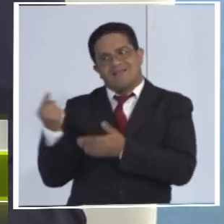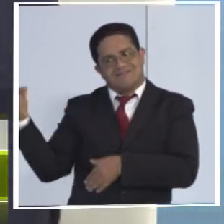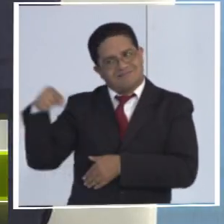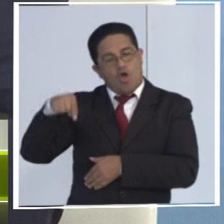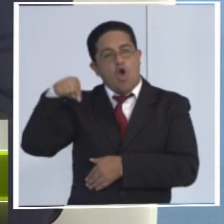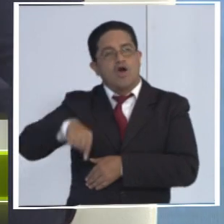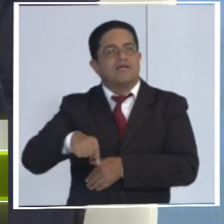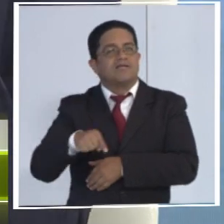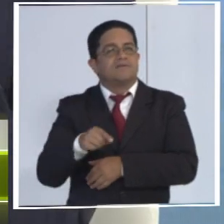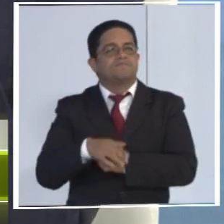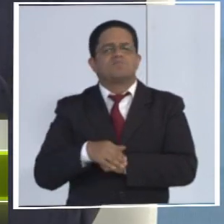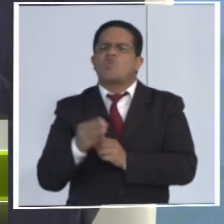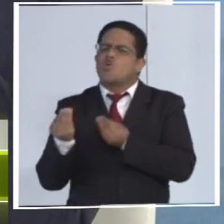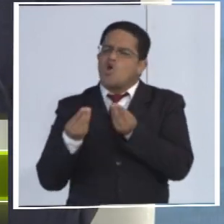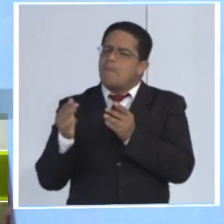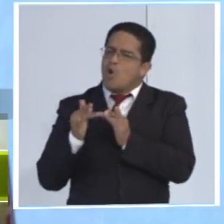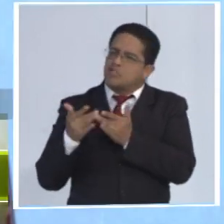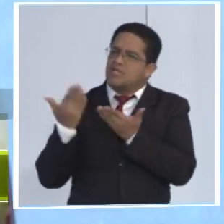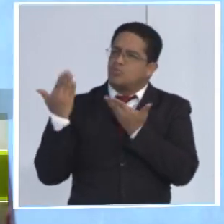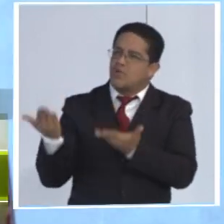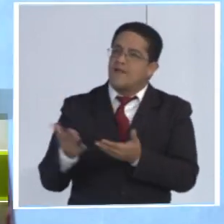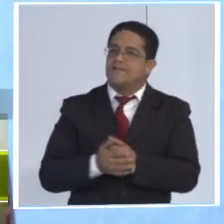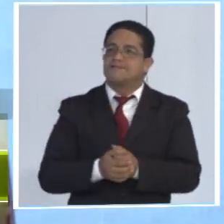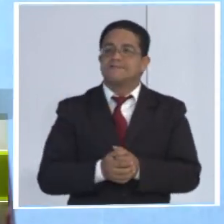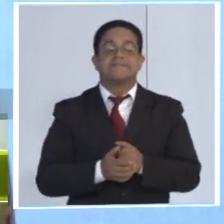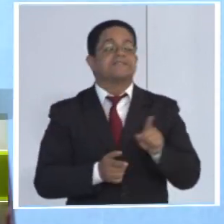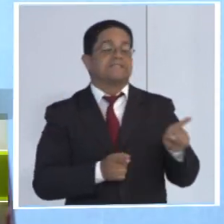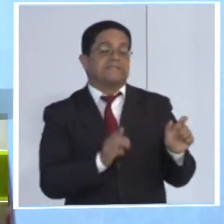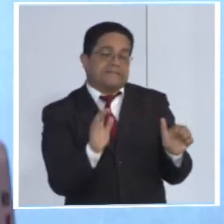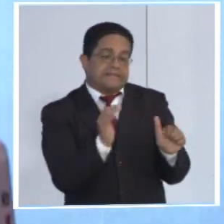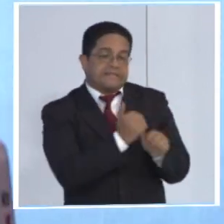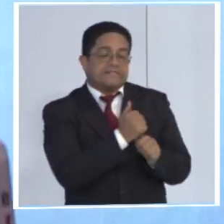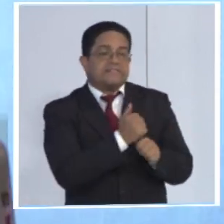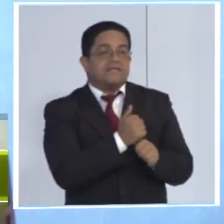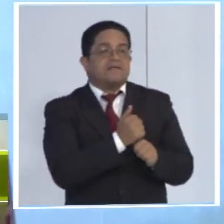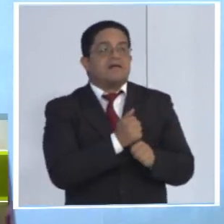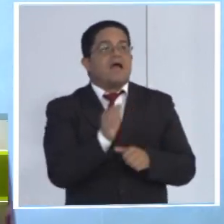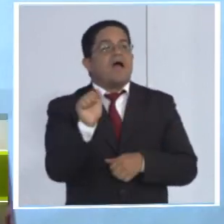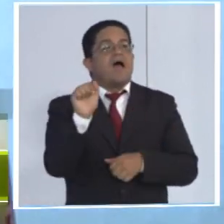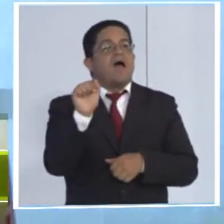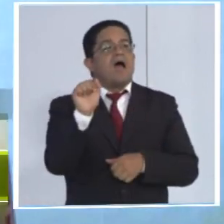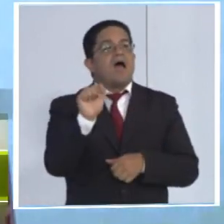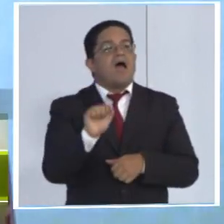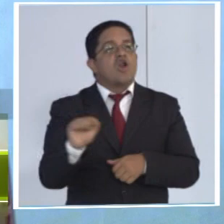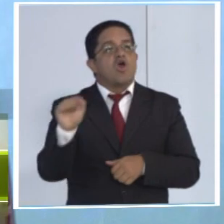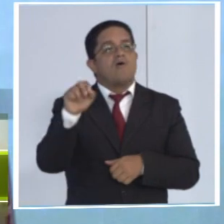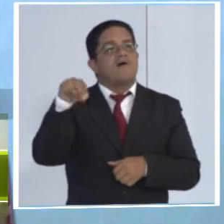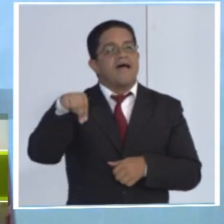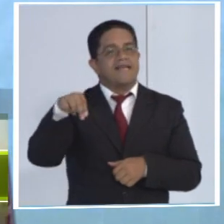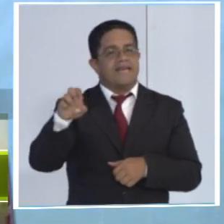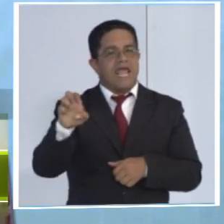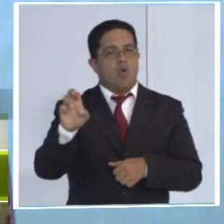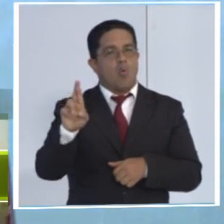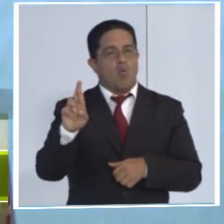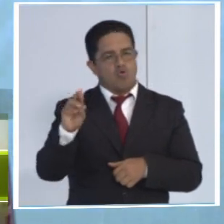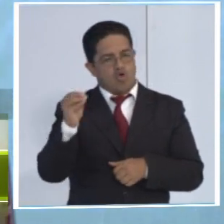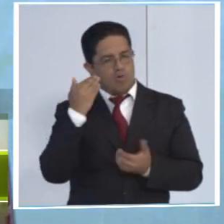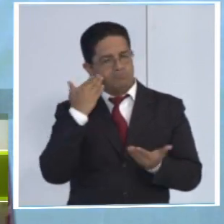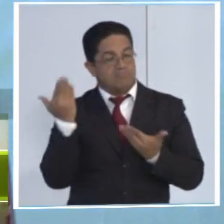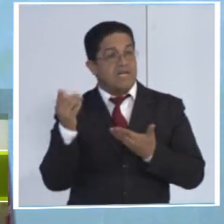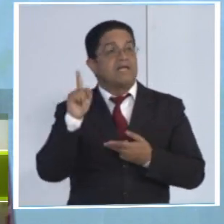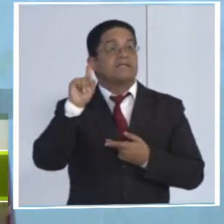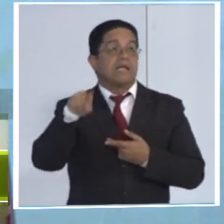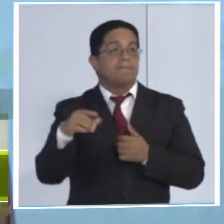hoy. Doctor, ¿cómo lo podemos contactar? Bueno, pueden conseguirme a través de mis redes sociales, @neuroadams, y pueden ubicarme